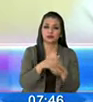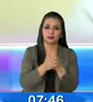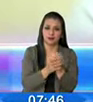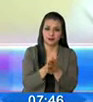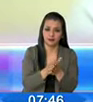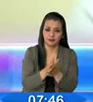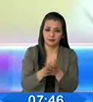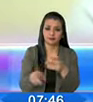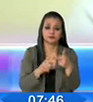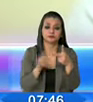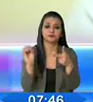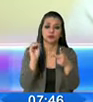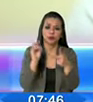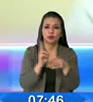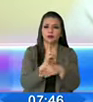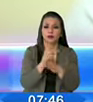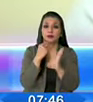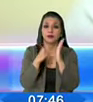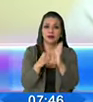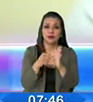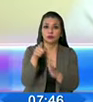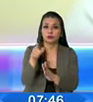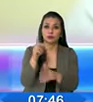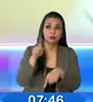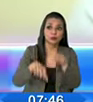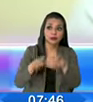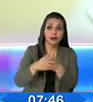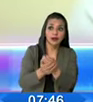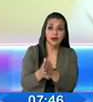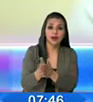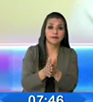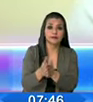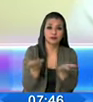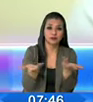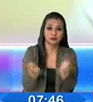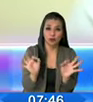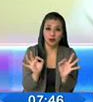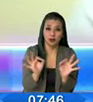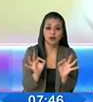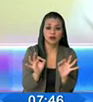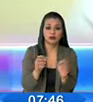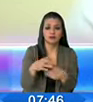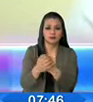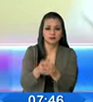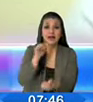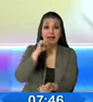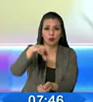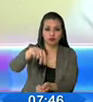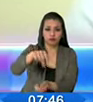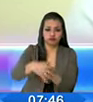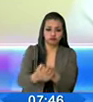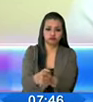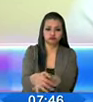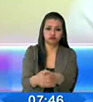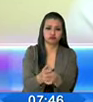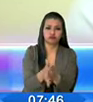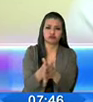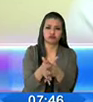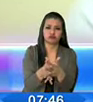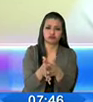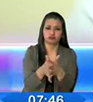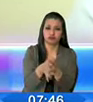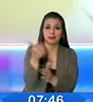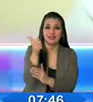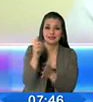o utilizar, en el caso de que no podamos hacer la limpieza de manos con agua y jabón, que debería ser alrededor de 10 segundos con el